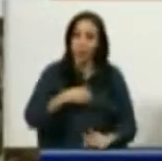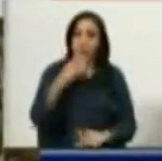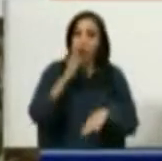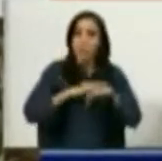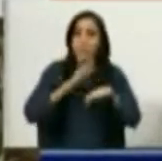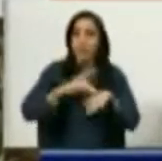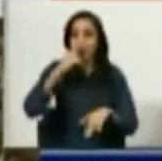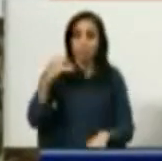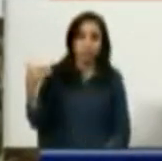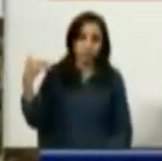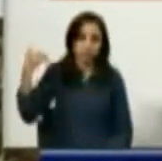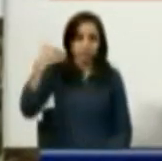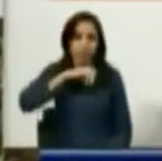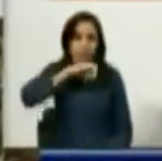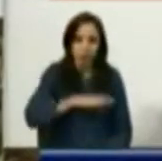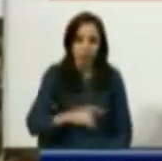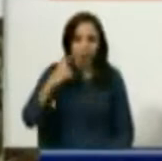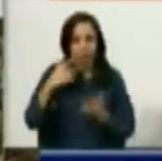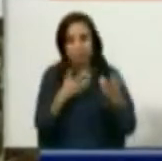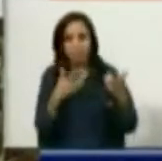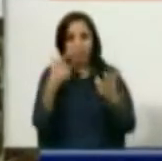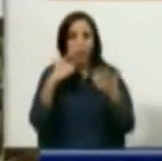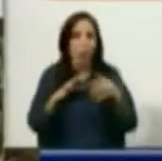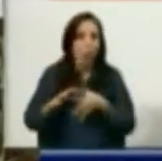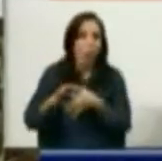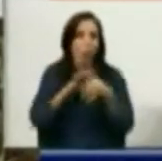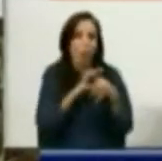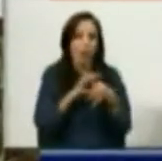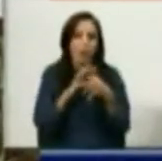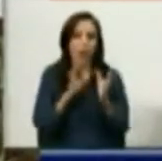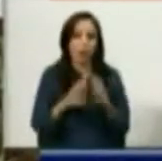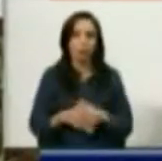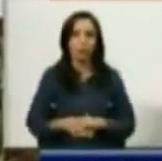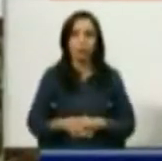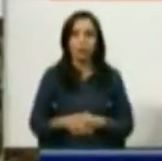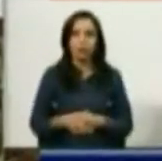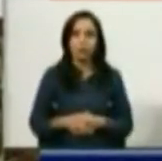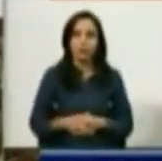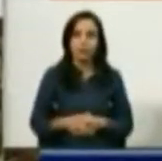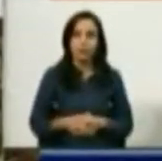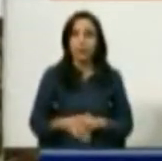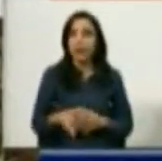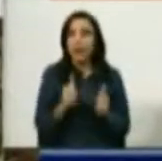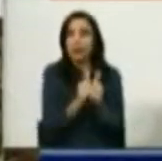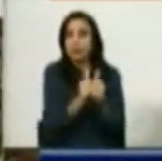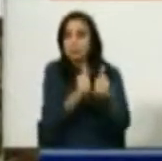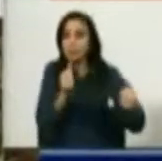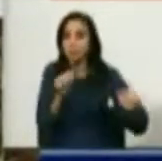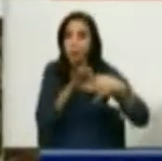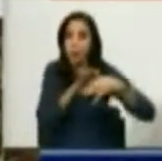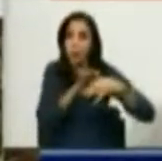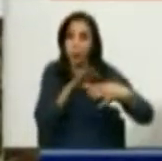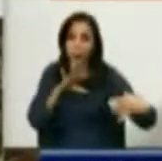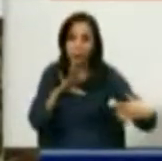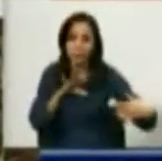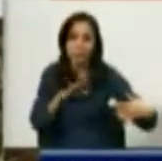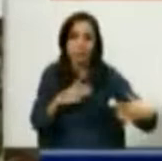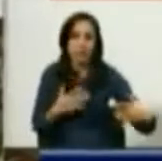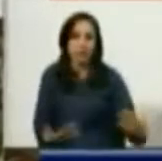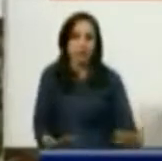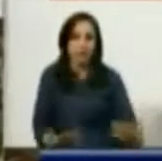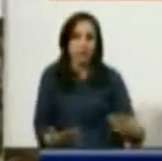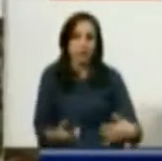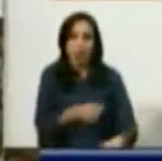nosotros estamos hoy enfrentando al imperio Unidos si nos dividimos por alguna razón que alguien